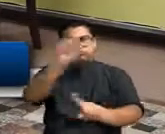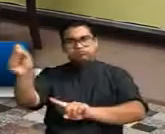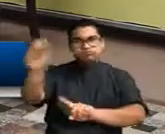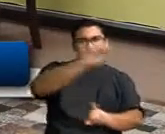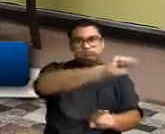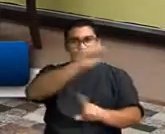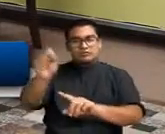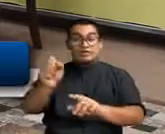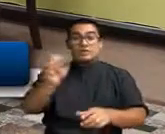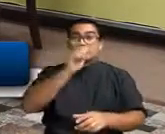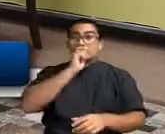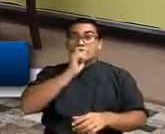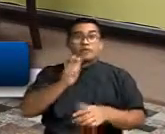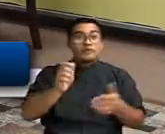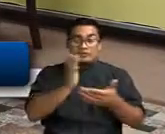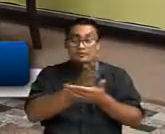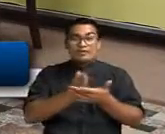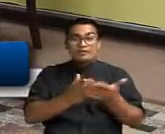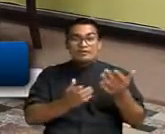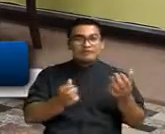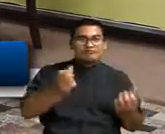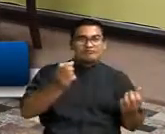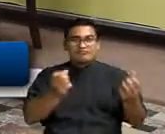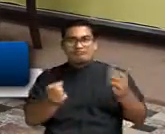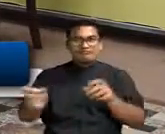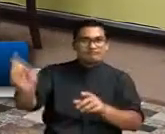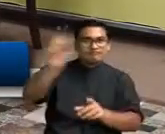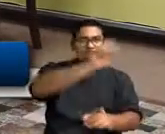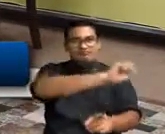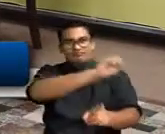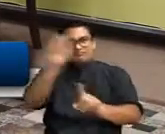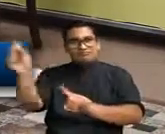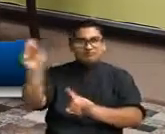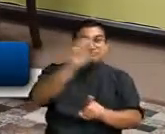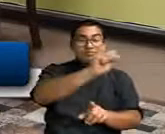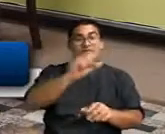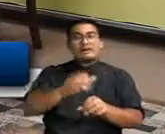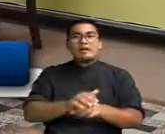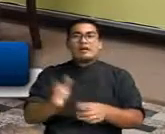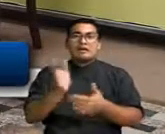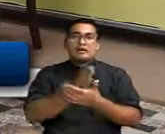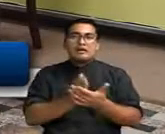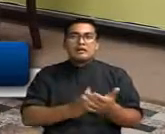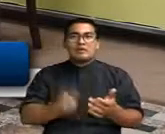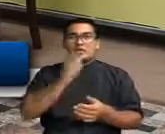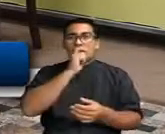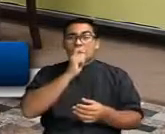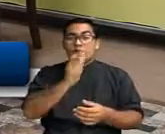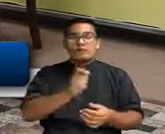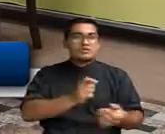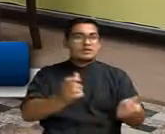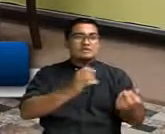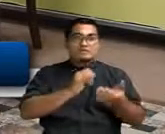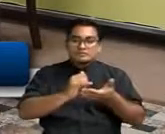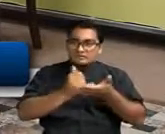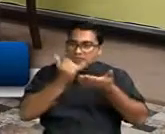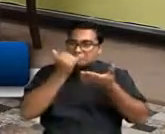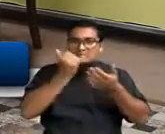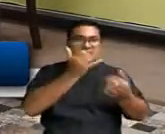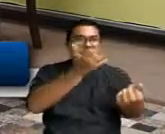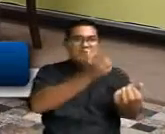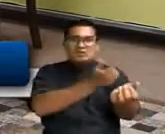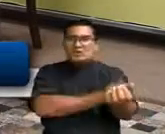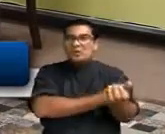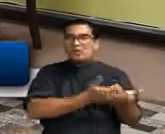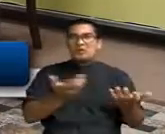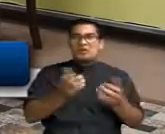o en horas que no adecuadas, consumir sustancias adictivas, drogas en exceso, meterse a